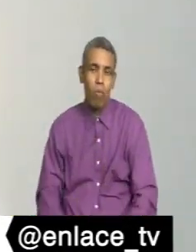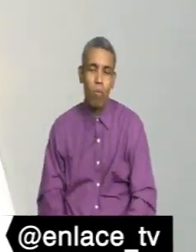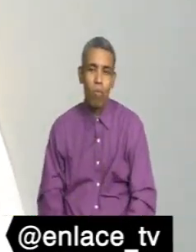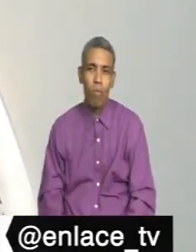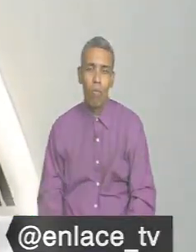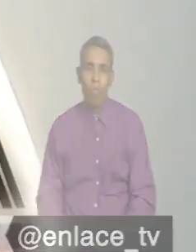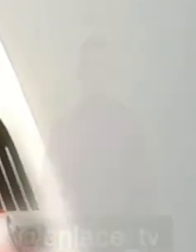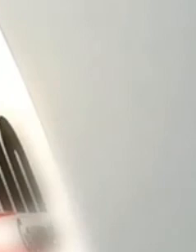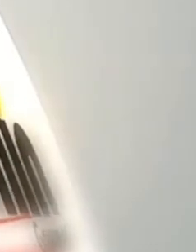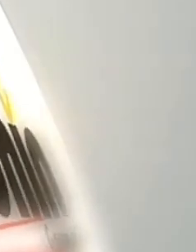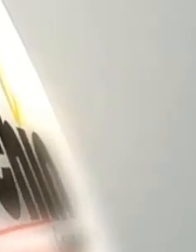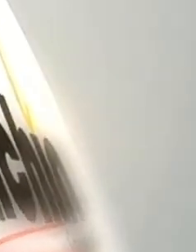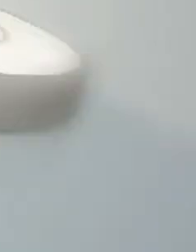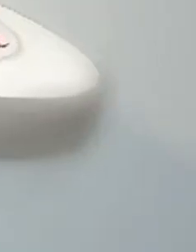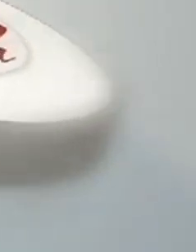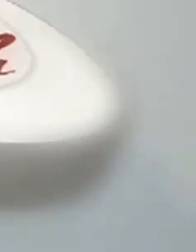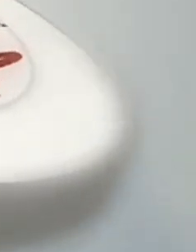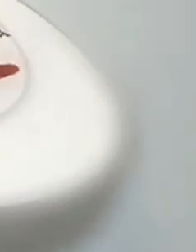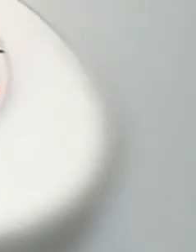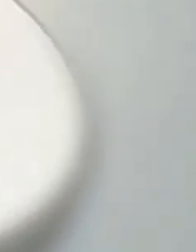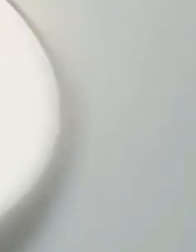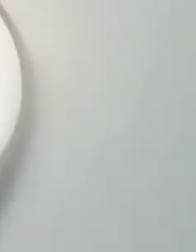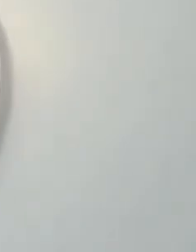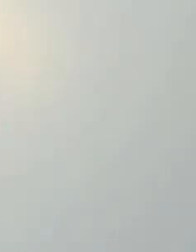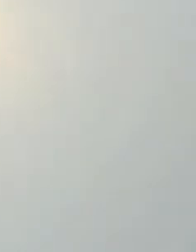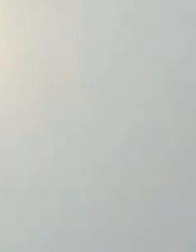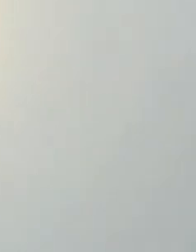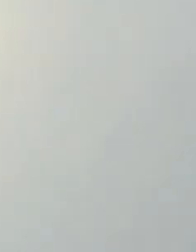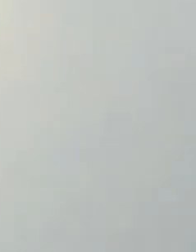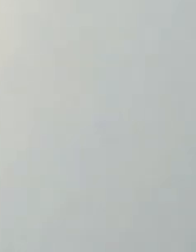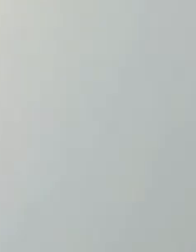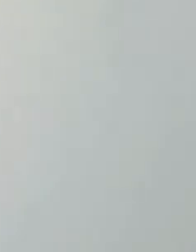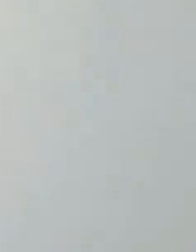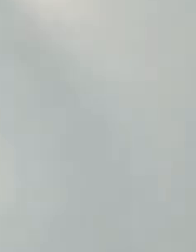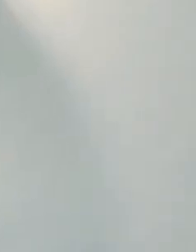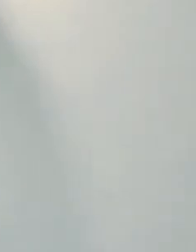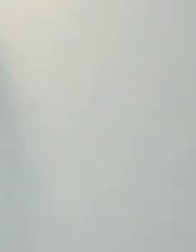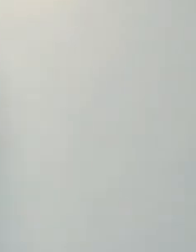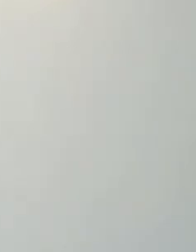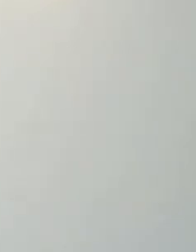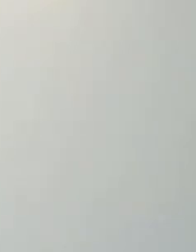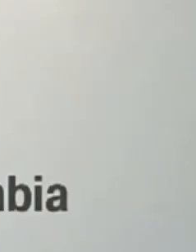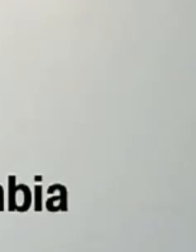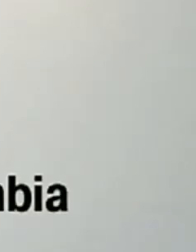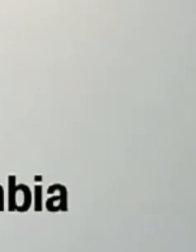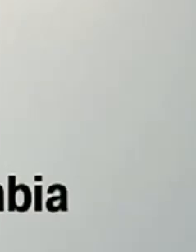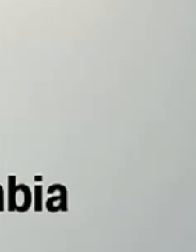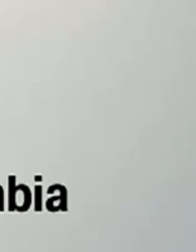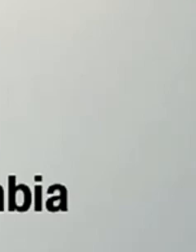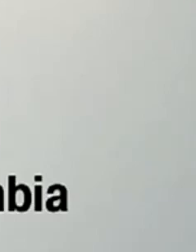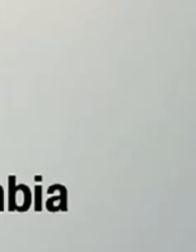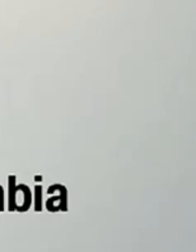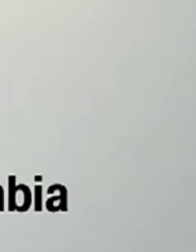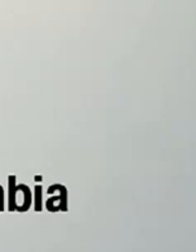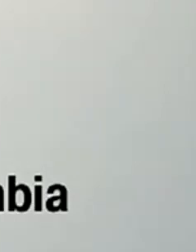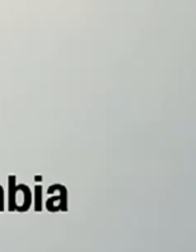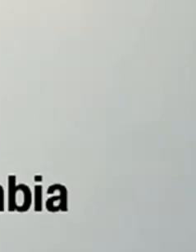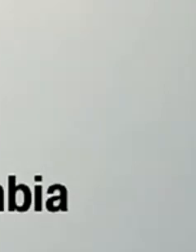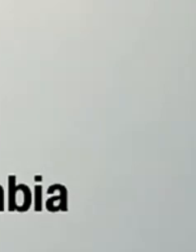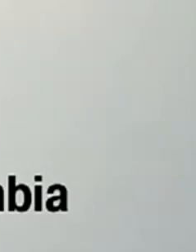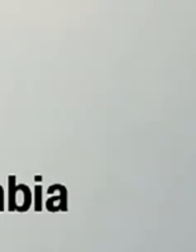Hasta aquí los deportes, con el patrocinio de Restaurante El Machín Gourmet, ahora en su nueva sede en el barrio Colombia.